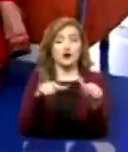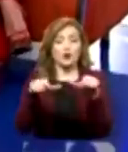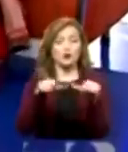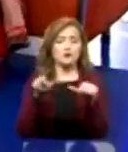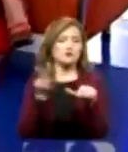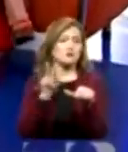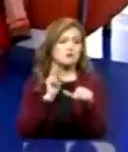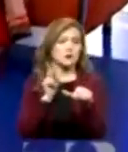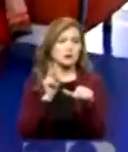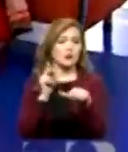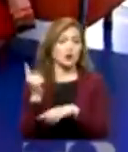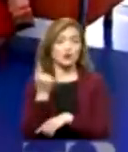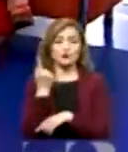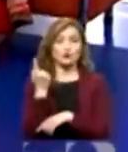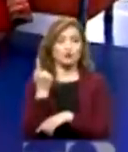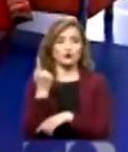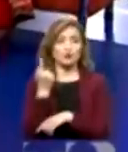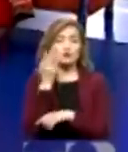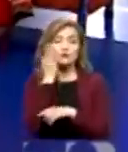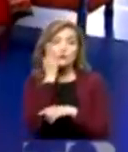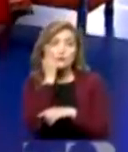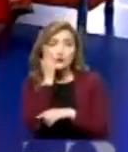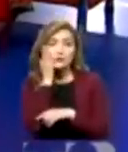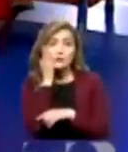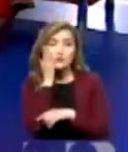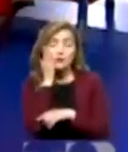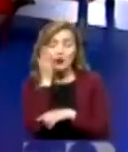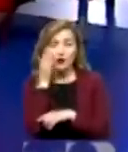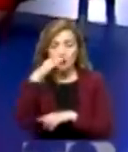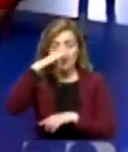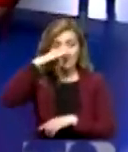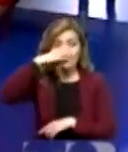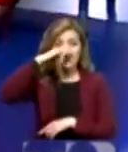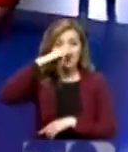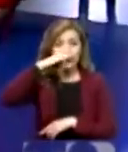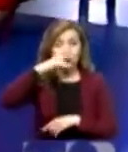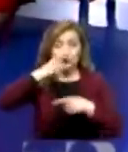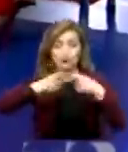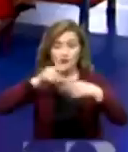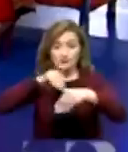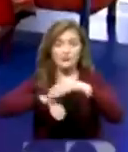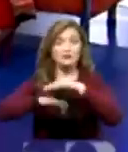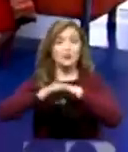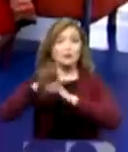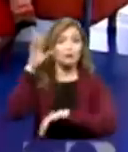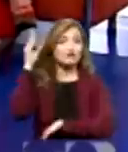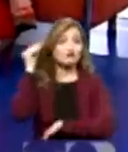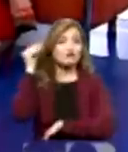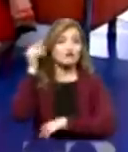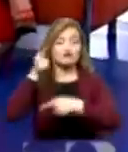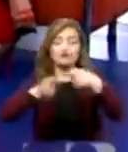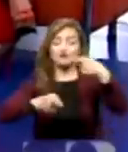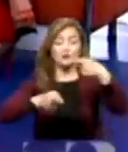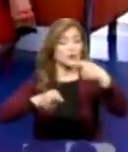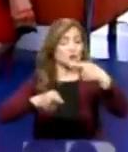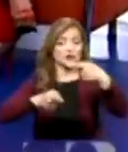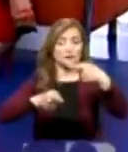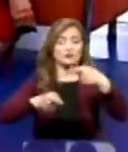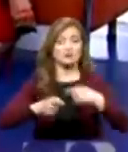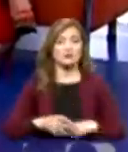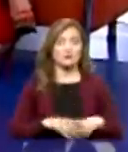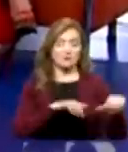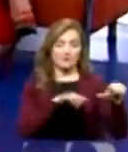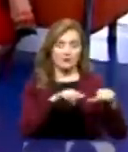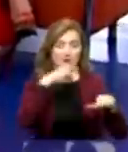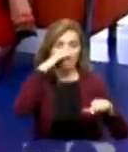las víctimas no vienen solas, a veces son madres también y vienen con niños, y obviamente los niños no pueden estar en las diligencias, en las audiencias, entonces hay